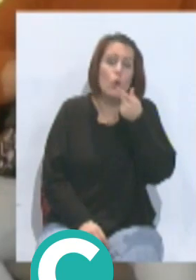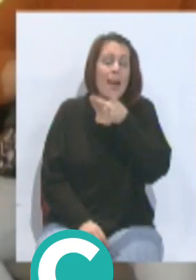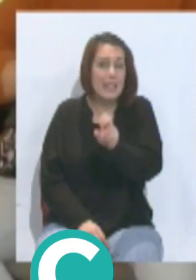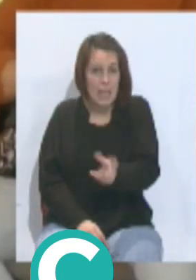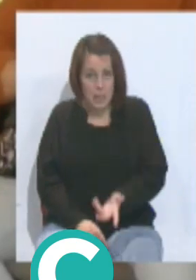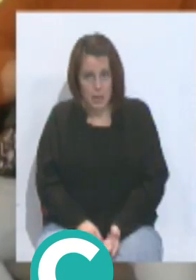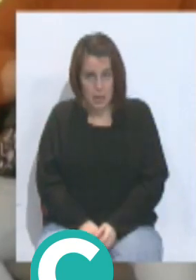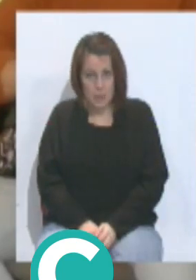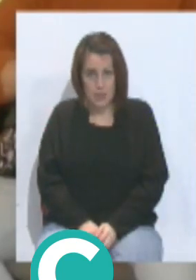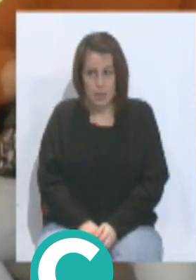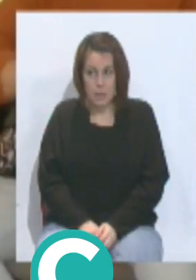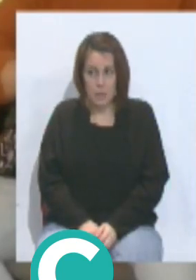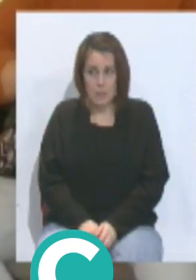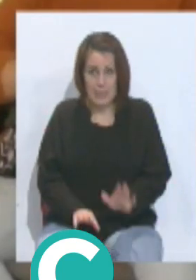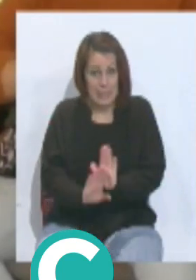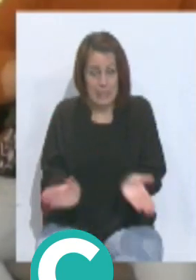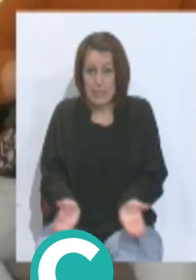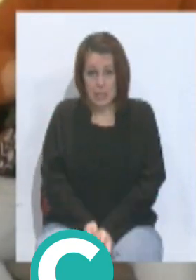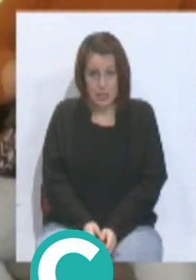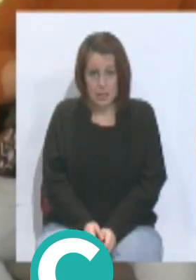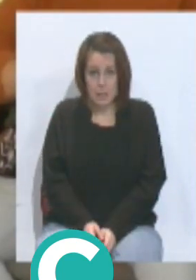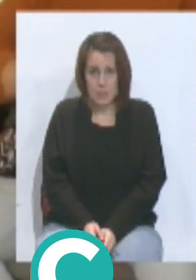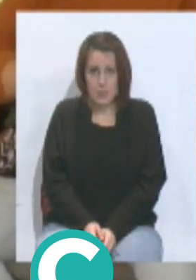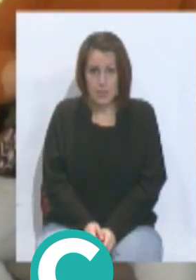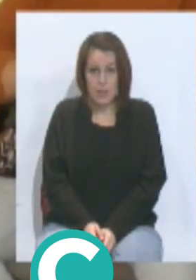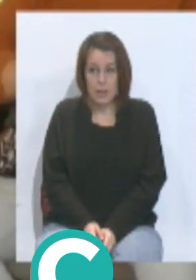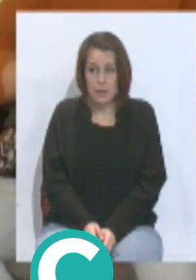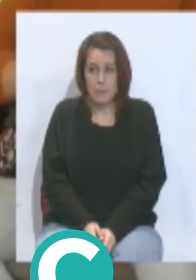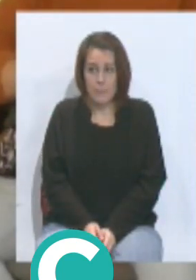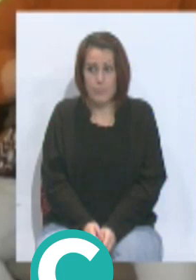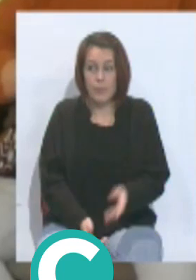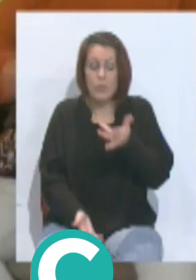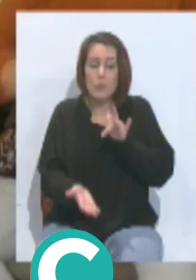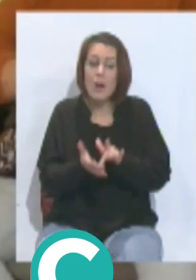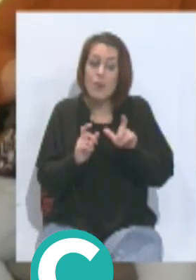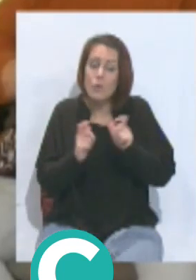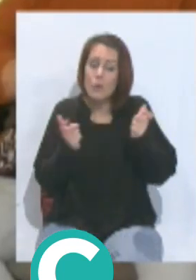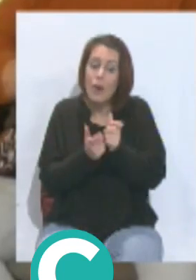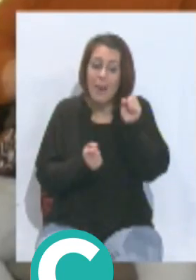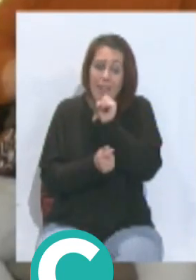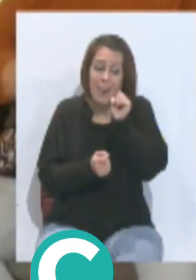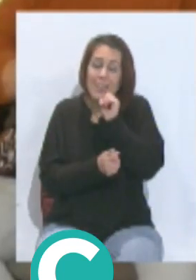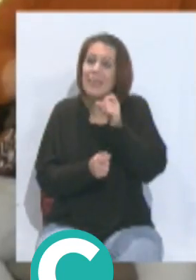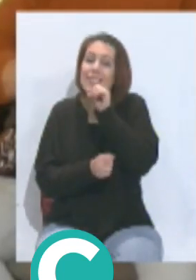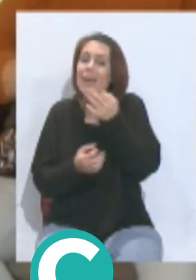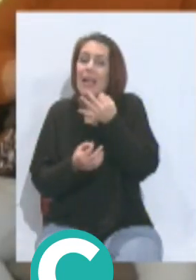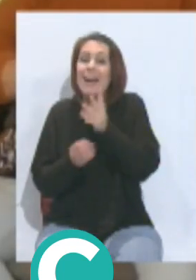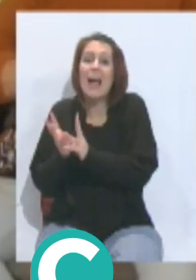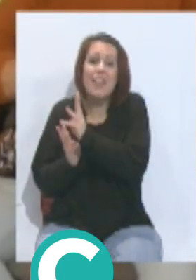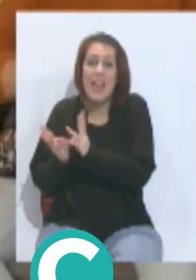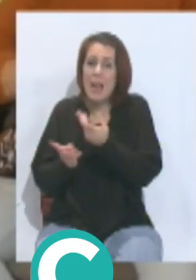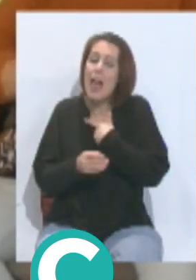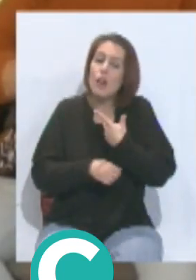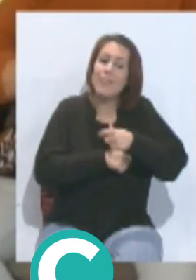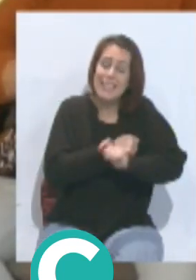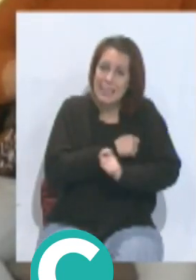20. Ya está. Y a la hora de que tenga una reunión de carnaval, lo que van a cantar va a ser la caldera y